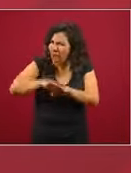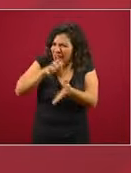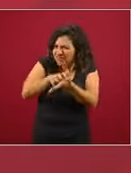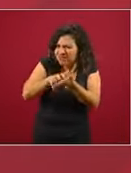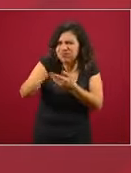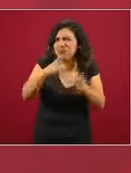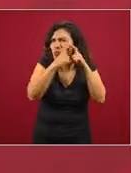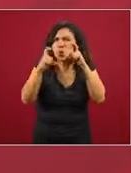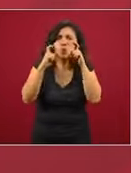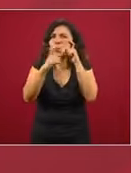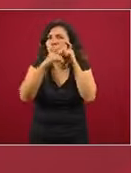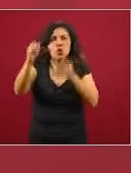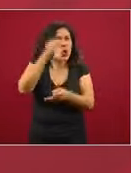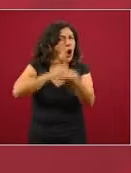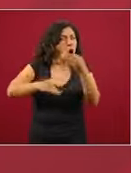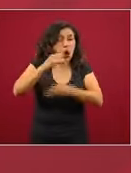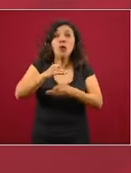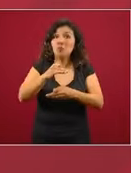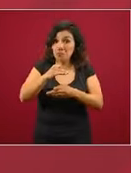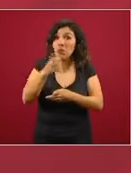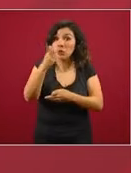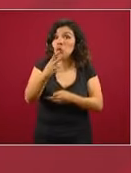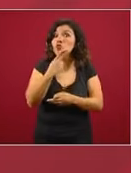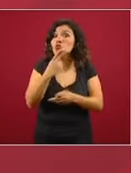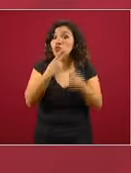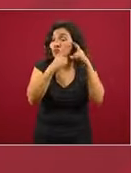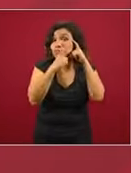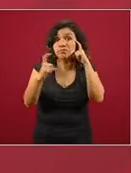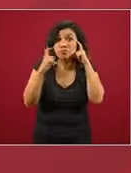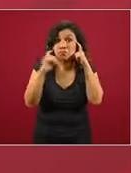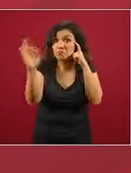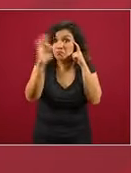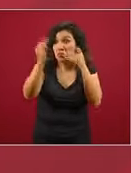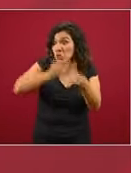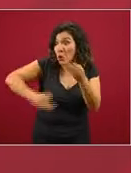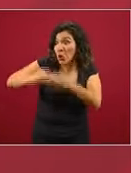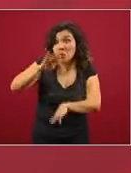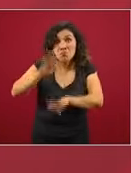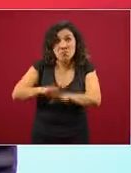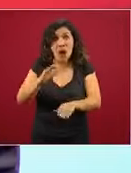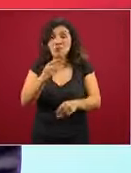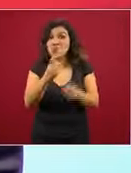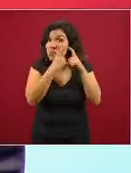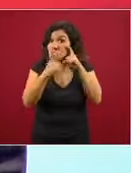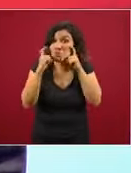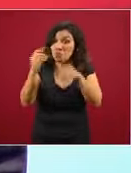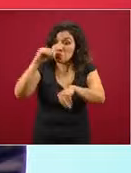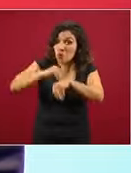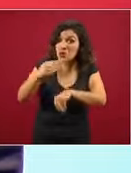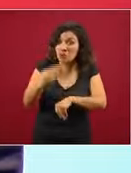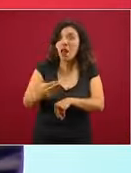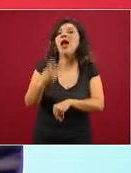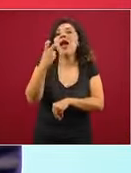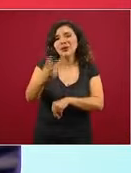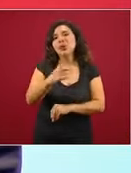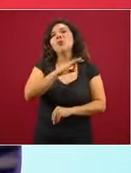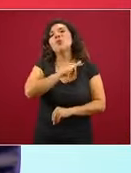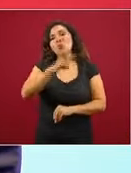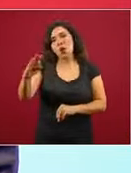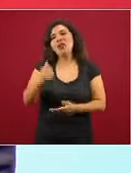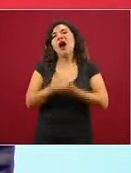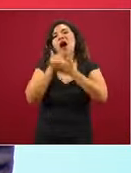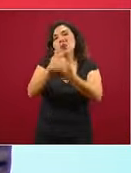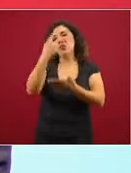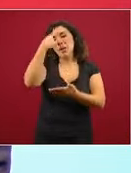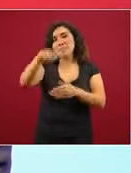a todas las personas usarlo. Si se usa de manera masiva, vamos a poder interferir